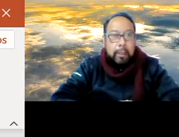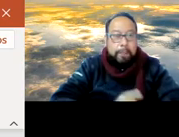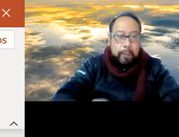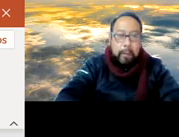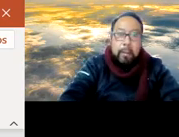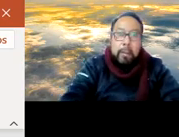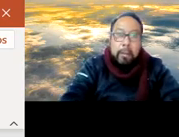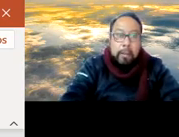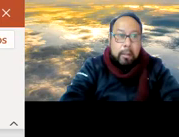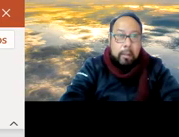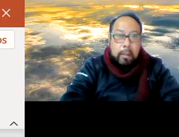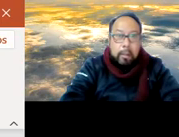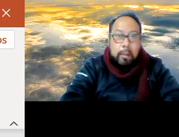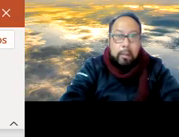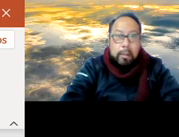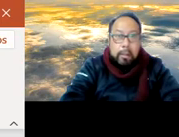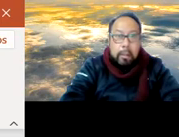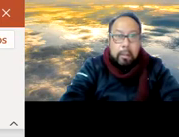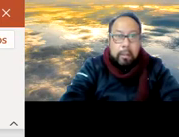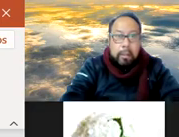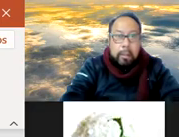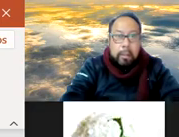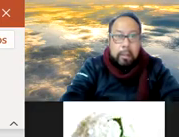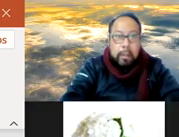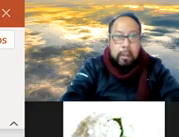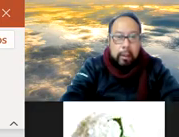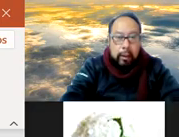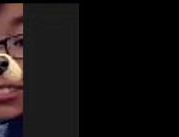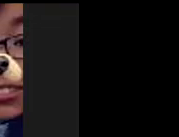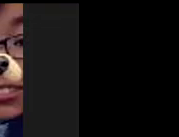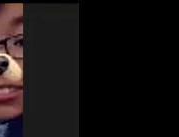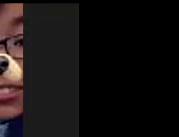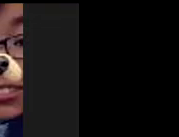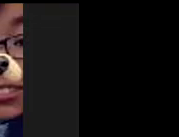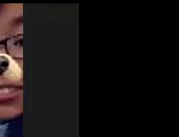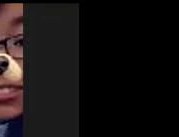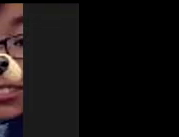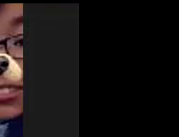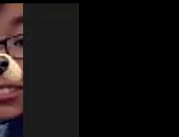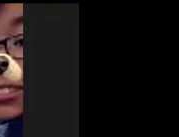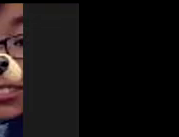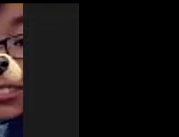bonita tarde antes de que se cierre esto. ¿Vale?